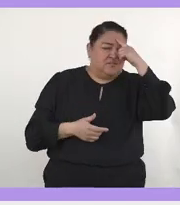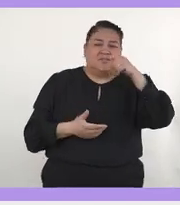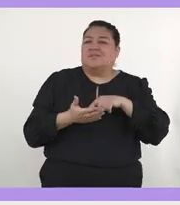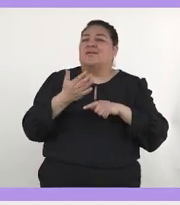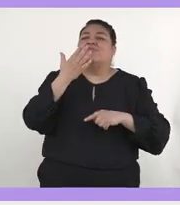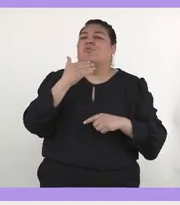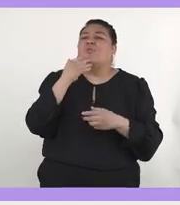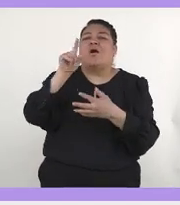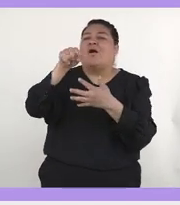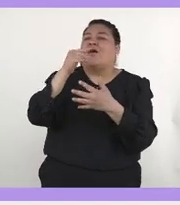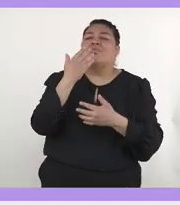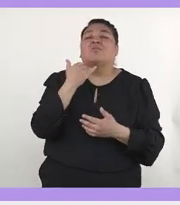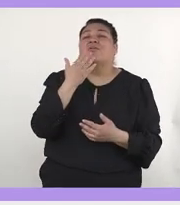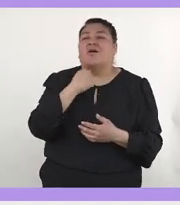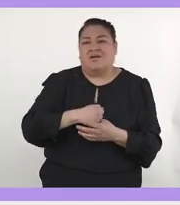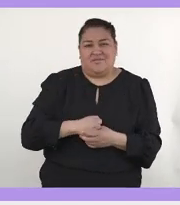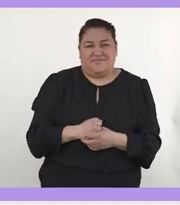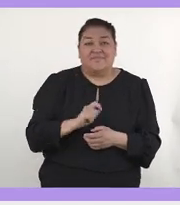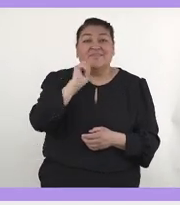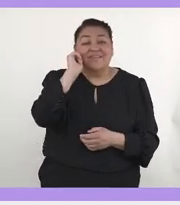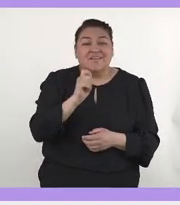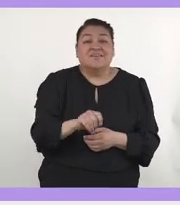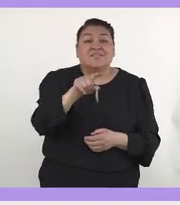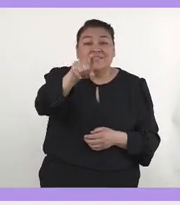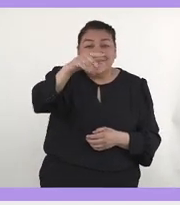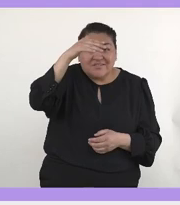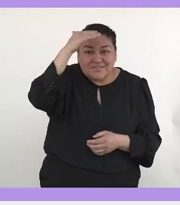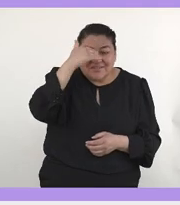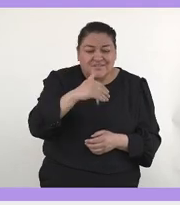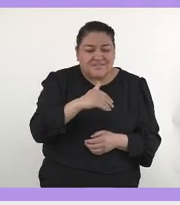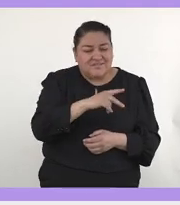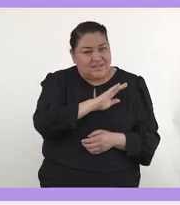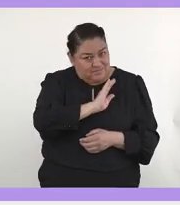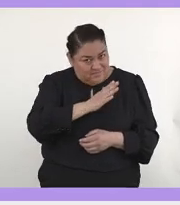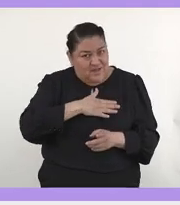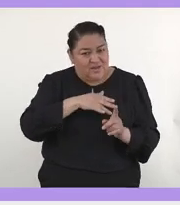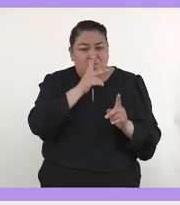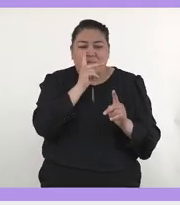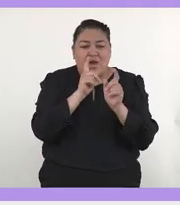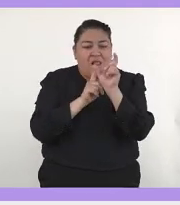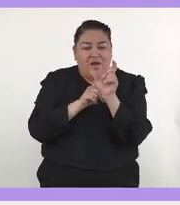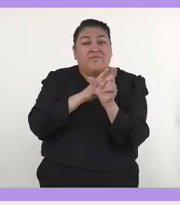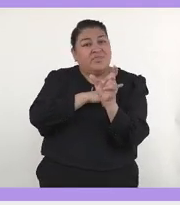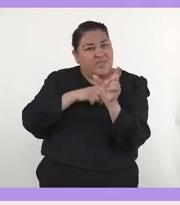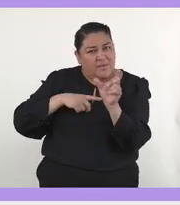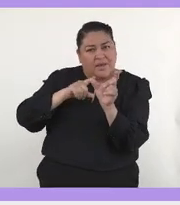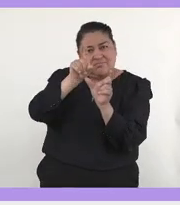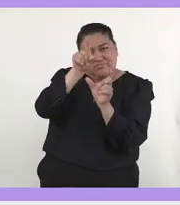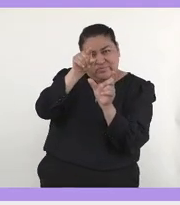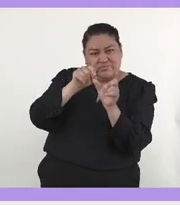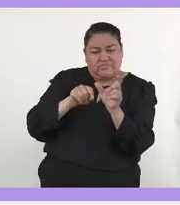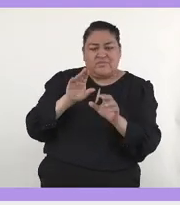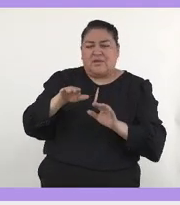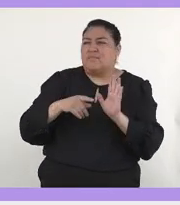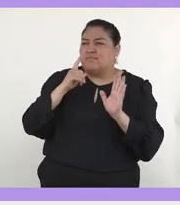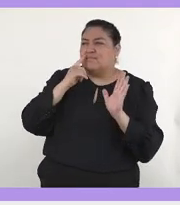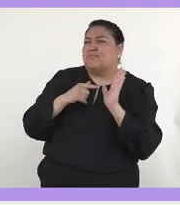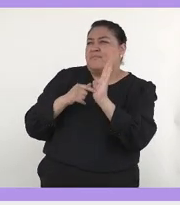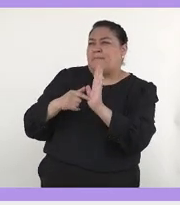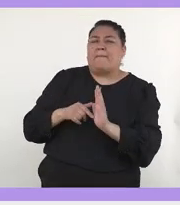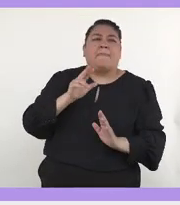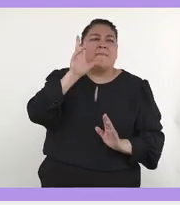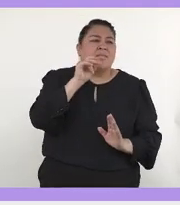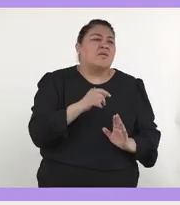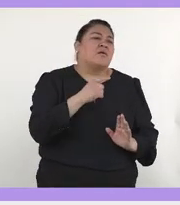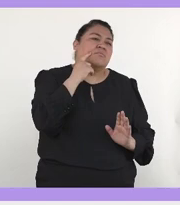qué importa si no lo tiene lo que es importante es que ustedes sepan que sí debe de llevar acento por qué porque muchas veces vienen y nos dicen no es que